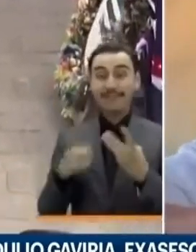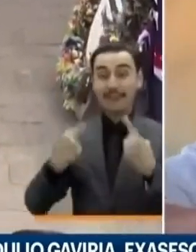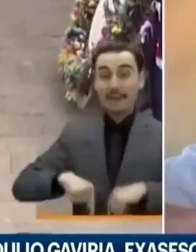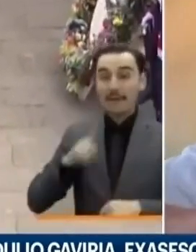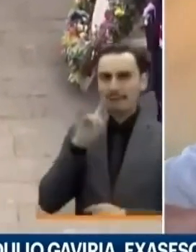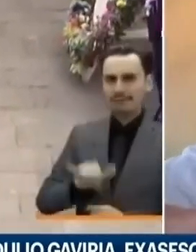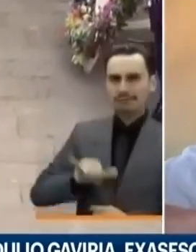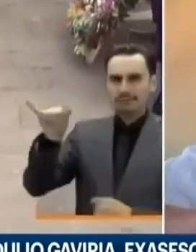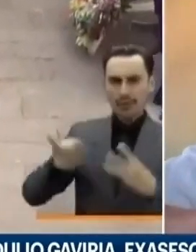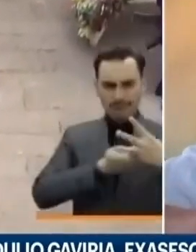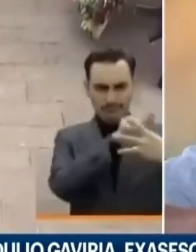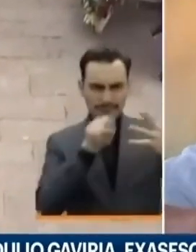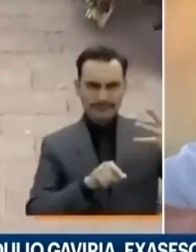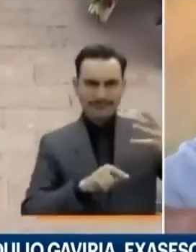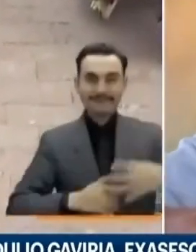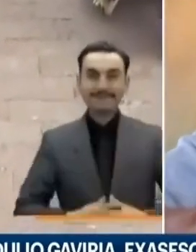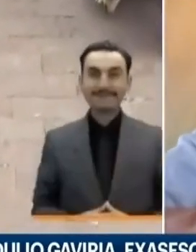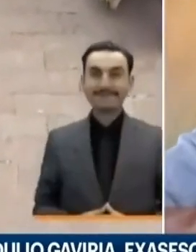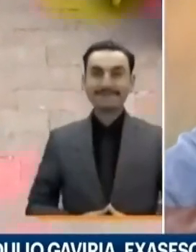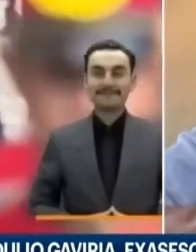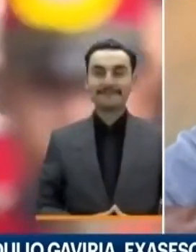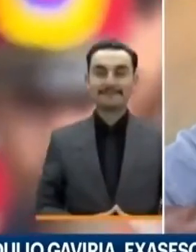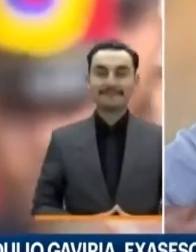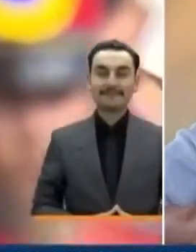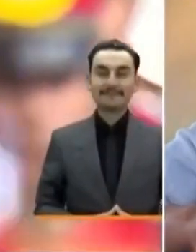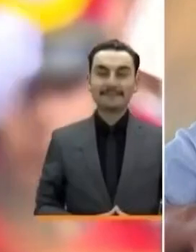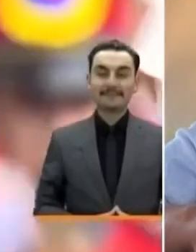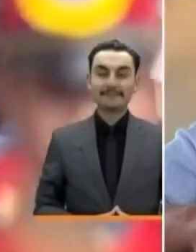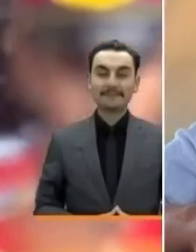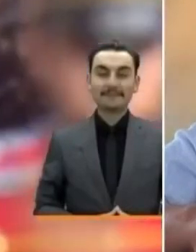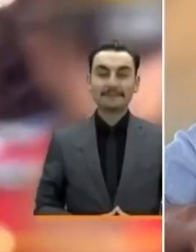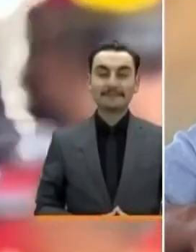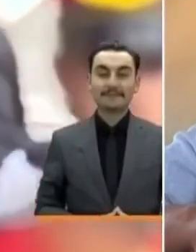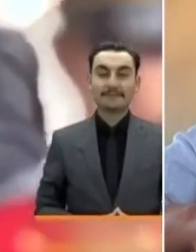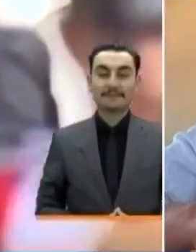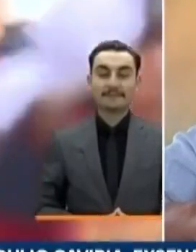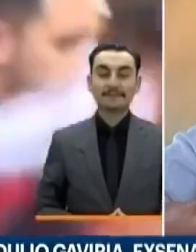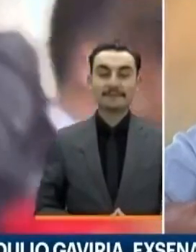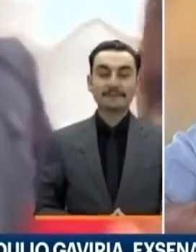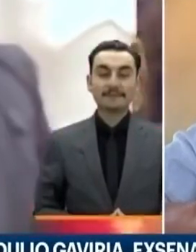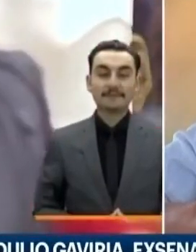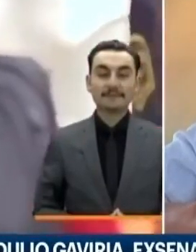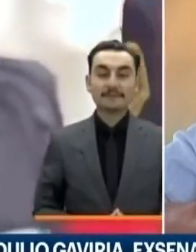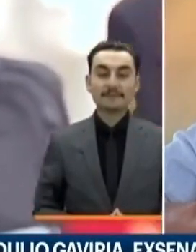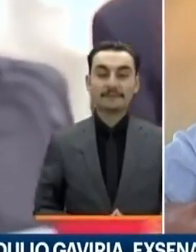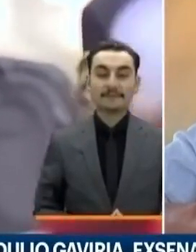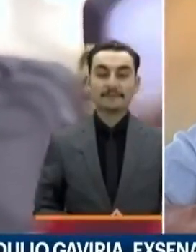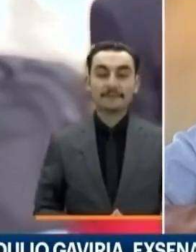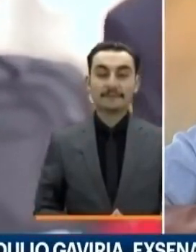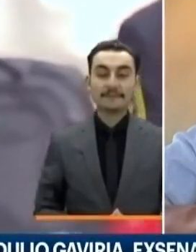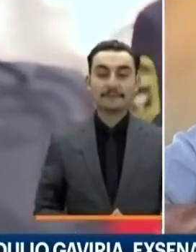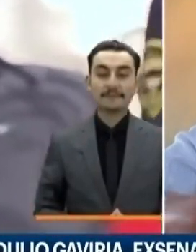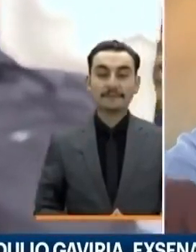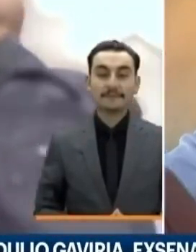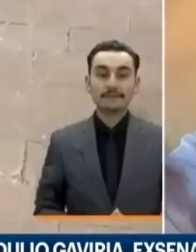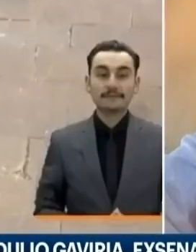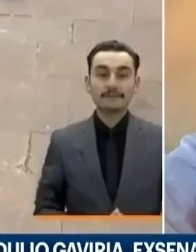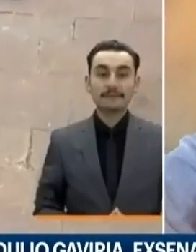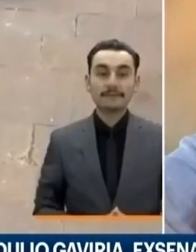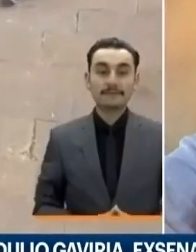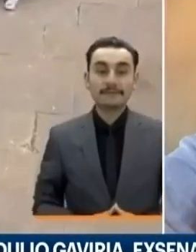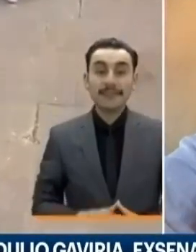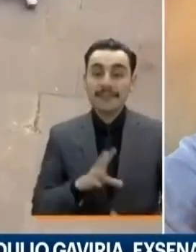Petro. El padre debe ser investigado y juzgado por indignidad en el Congreso y